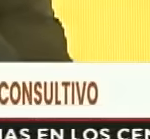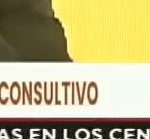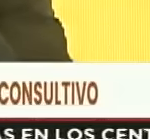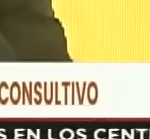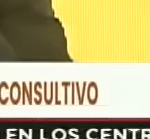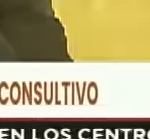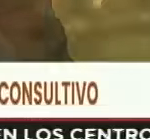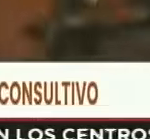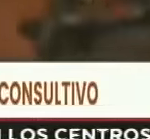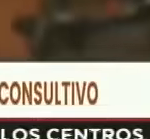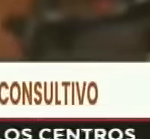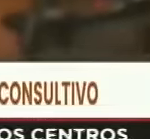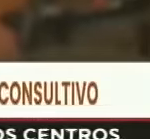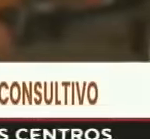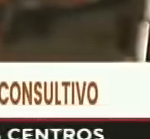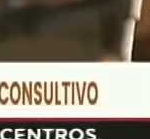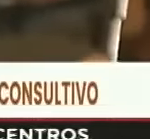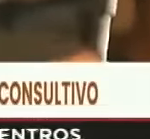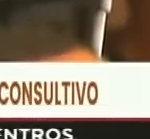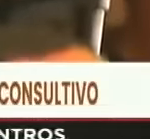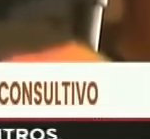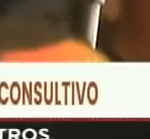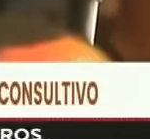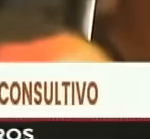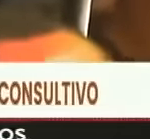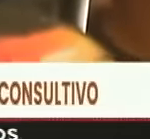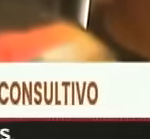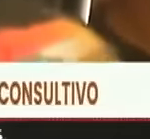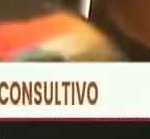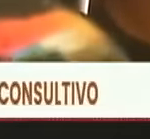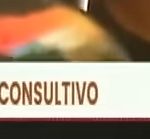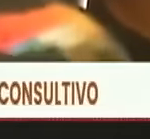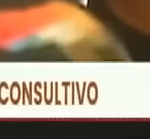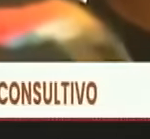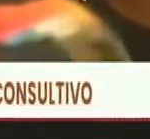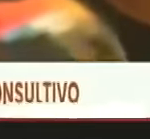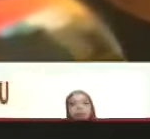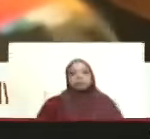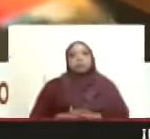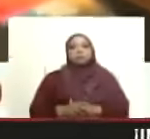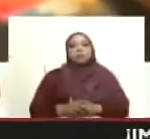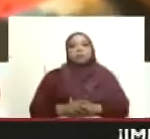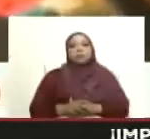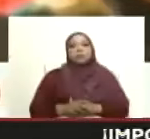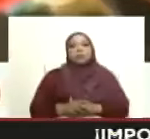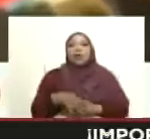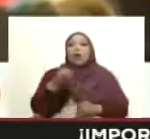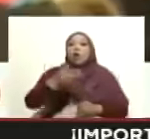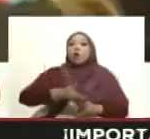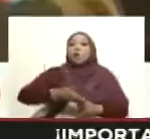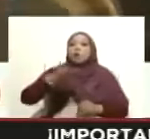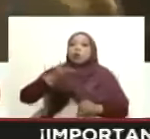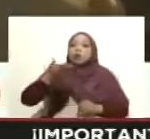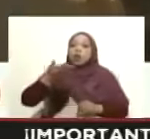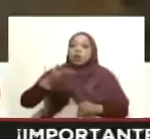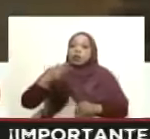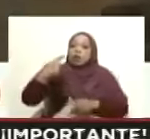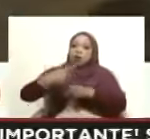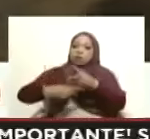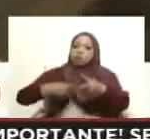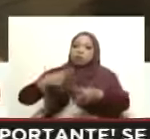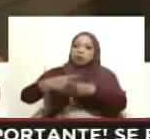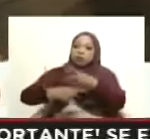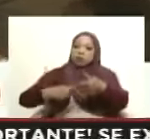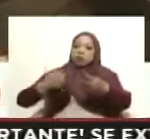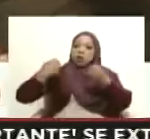para acudir al simulacro es decir esto va más allá de El solo proceso de probar